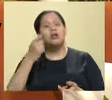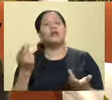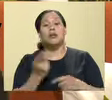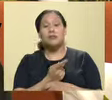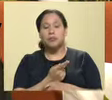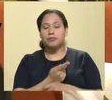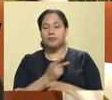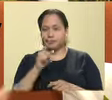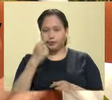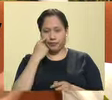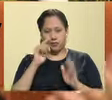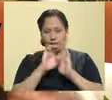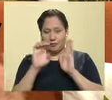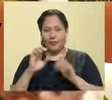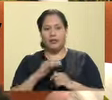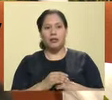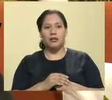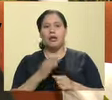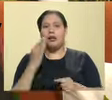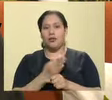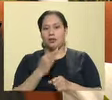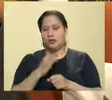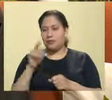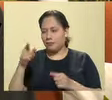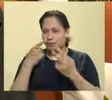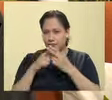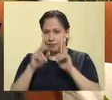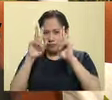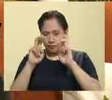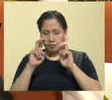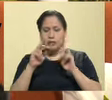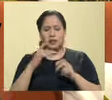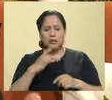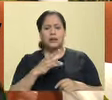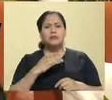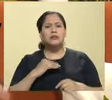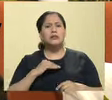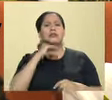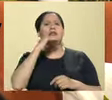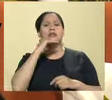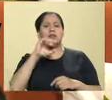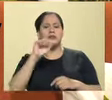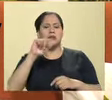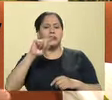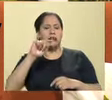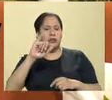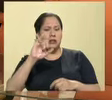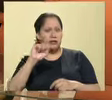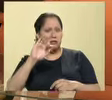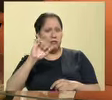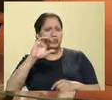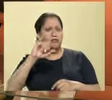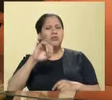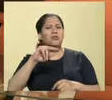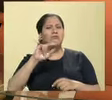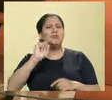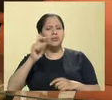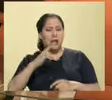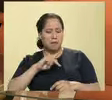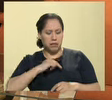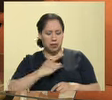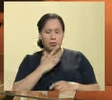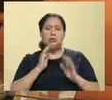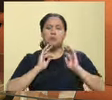qué? Como decías ahorita entrando, la satisfacción vamos a decir que es una tranquilidad emocional. Uh-huh. Y para hablar